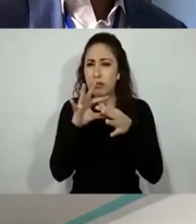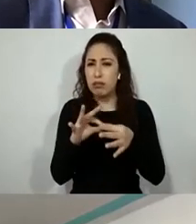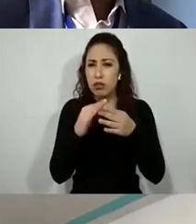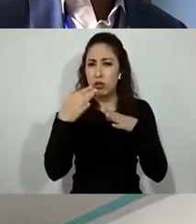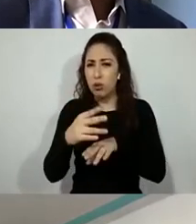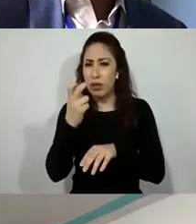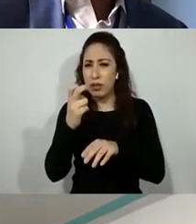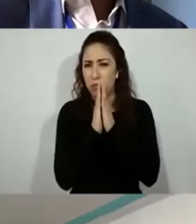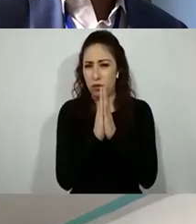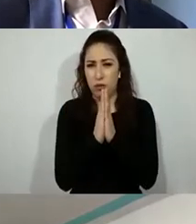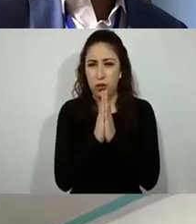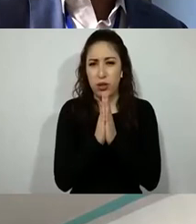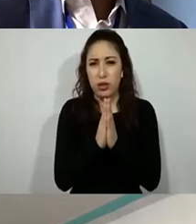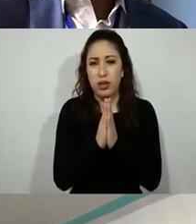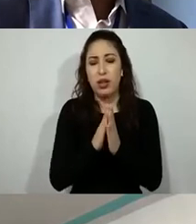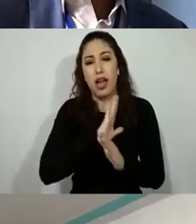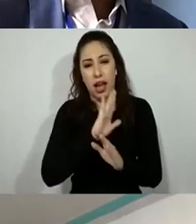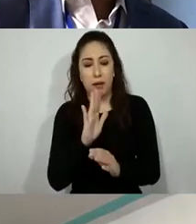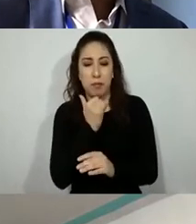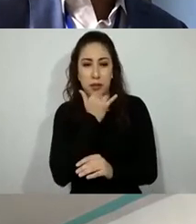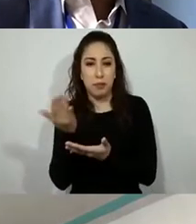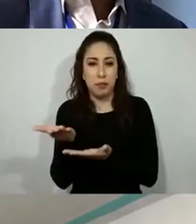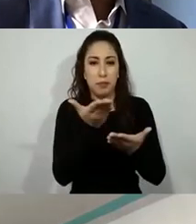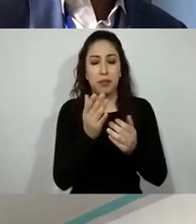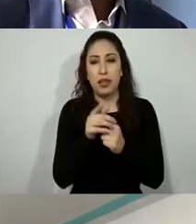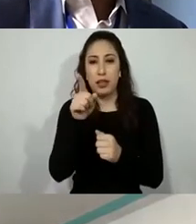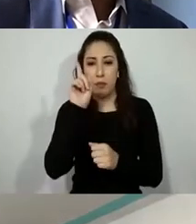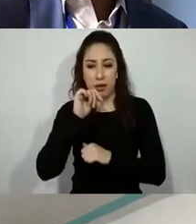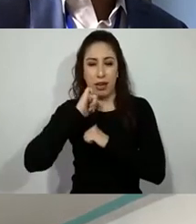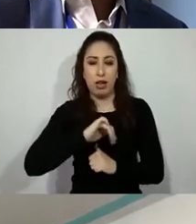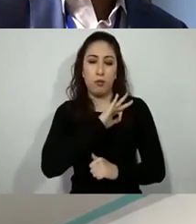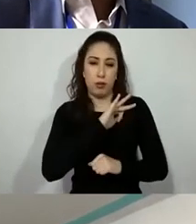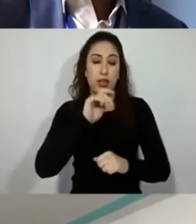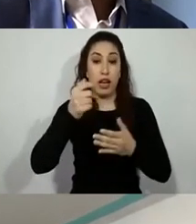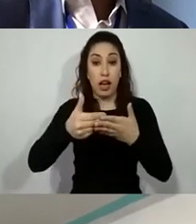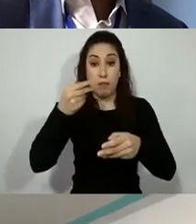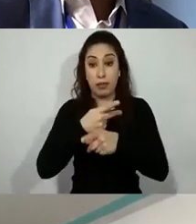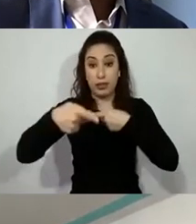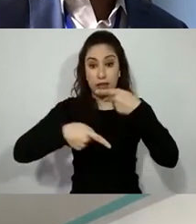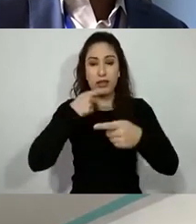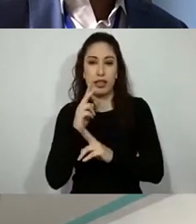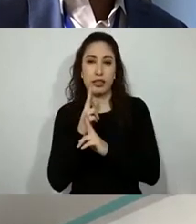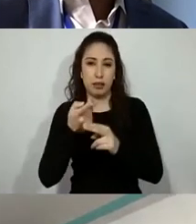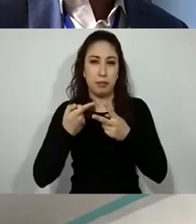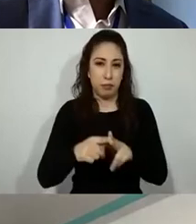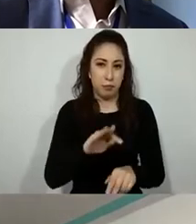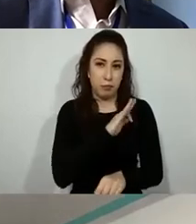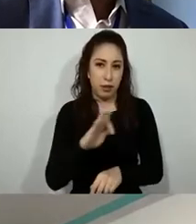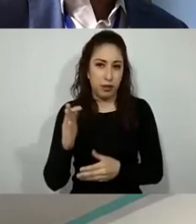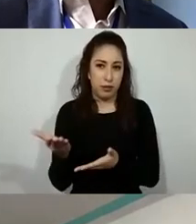favor? Y ahora sí, le cedo el uso de la palabra para dar respuesta a todas las preguntas. Adelante, por favor.